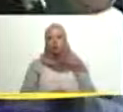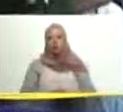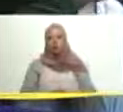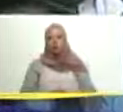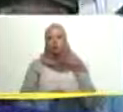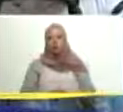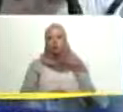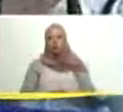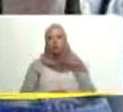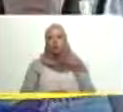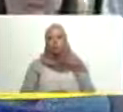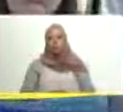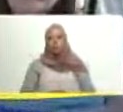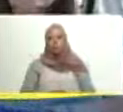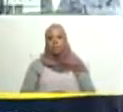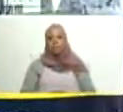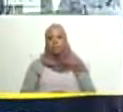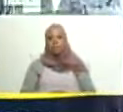padre.